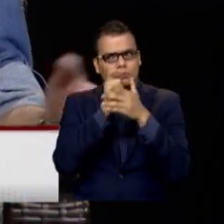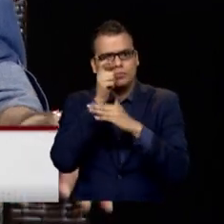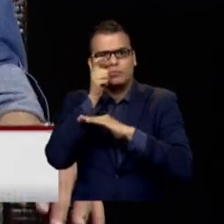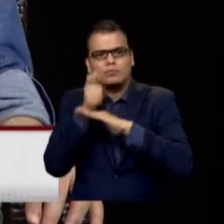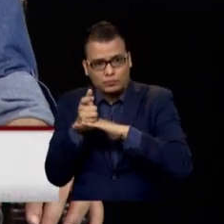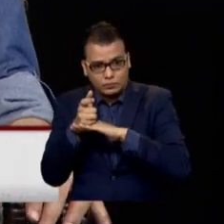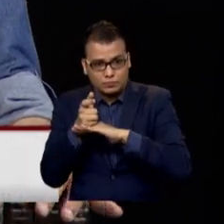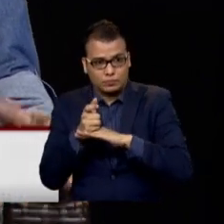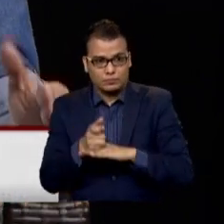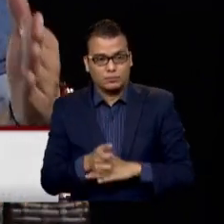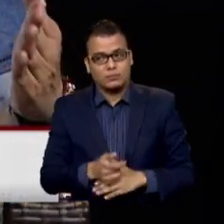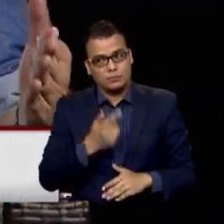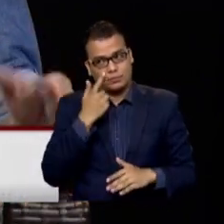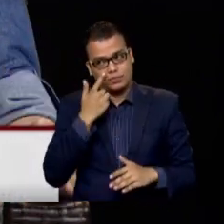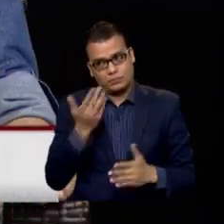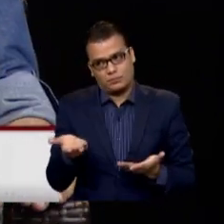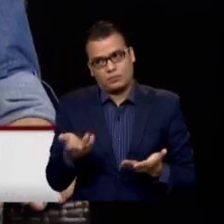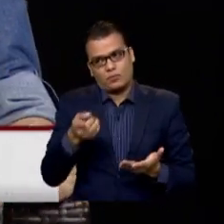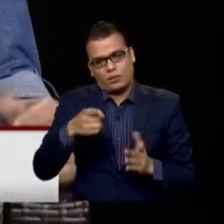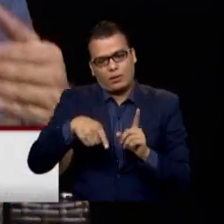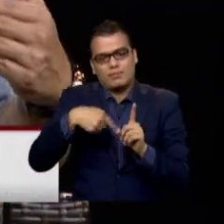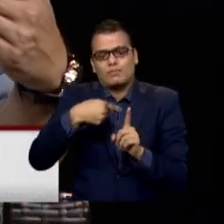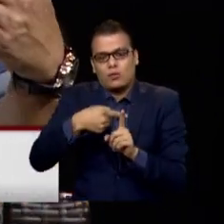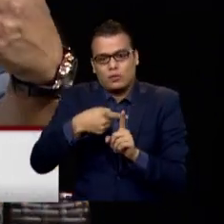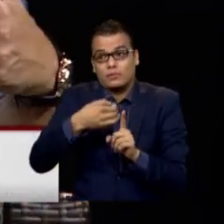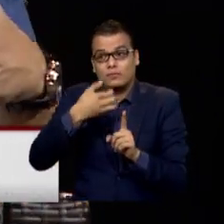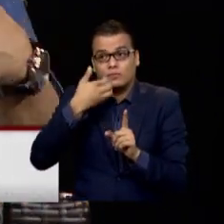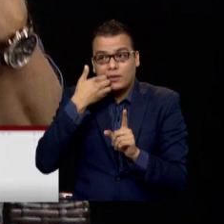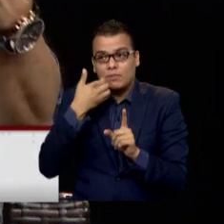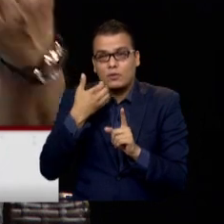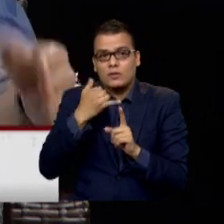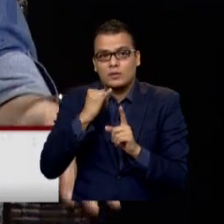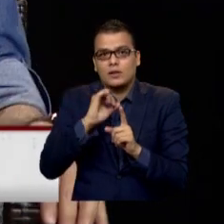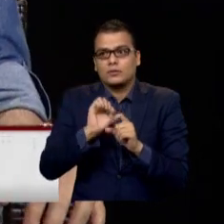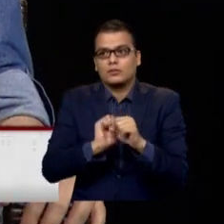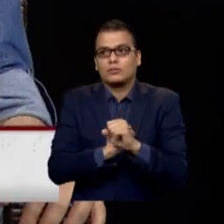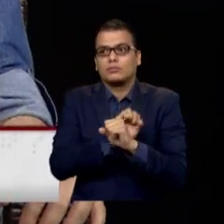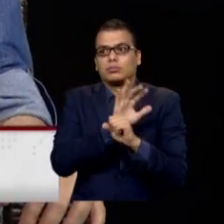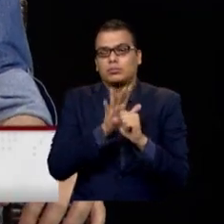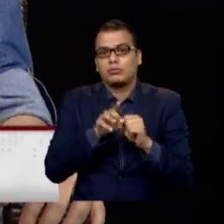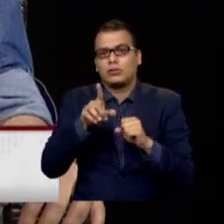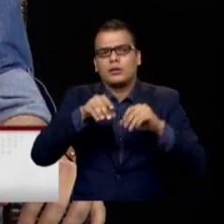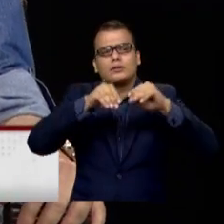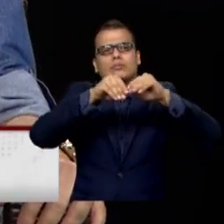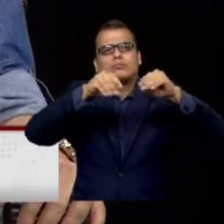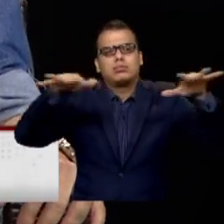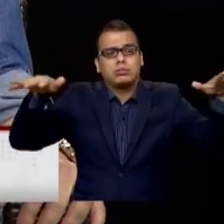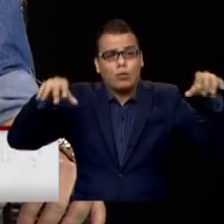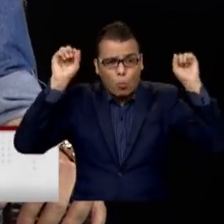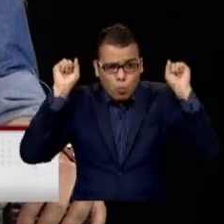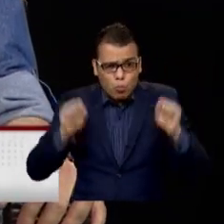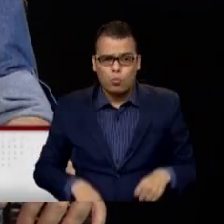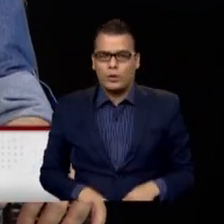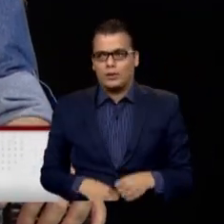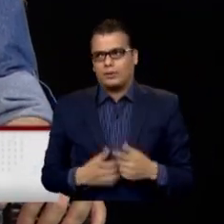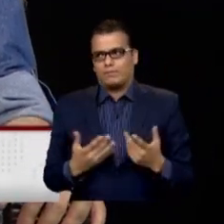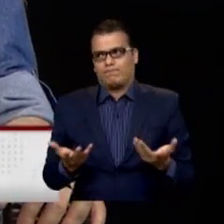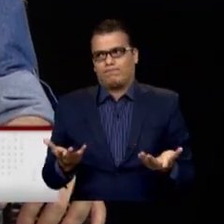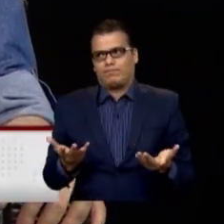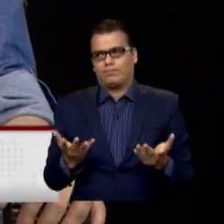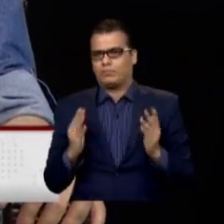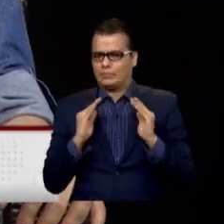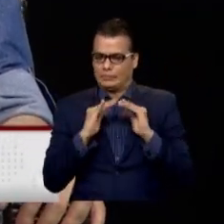le recomienda que, dado que es positivo y dado que puede diseminar el virus, puede transmitir el virus, debe